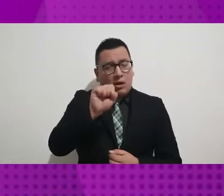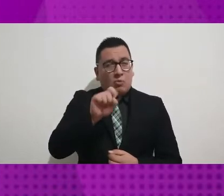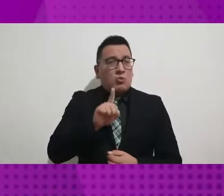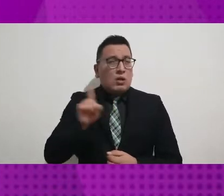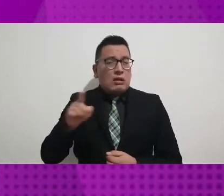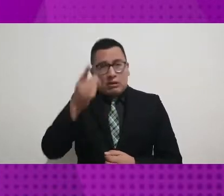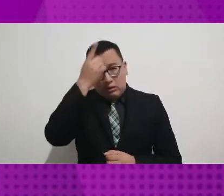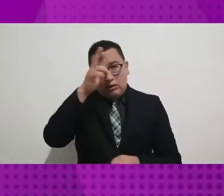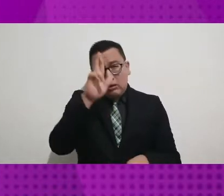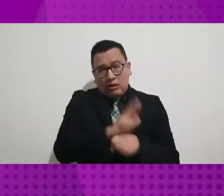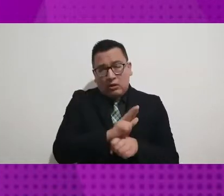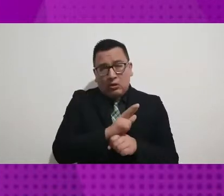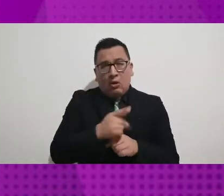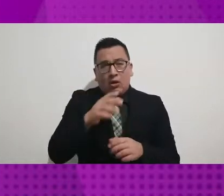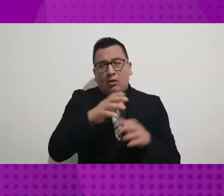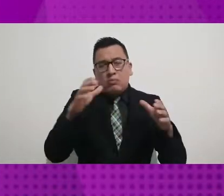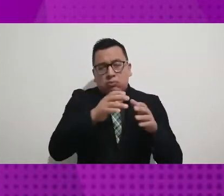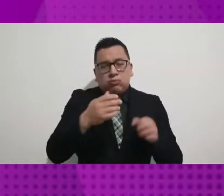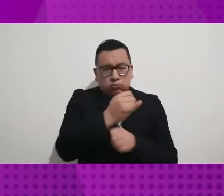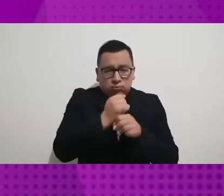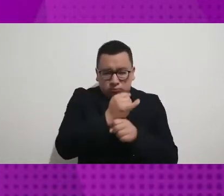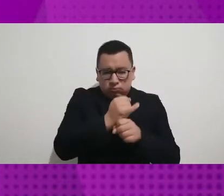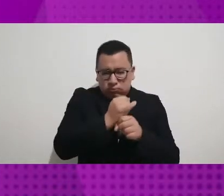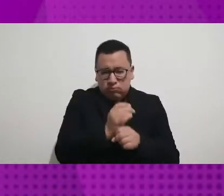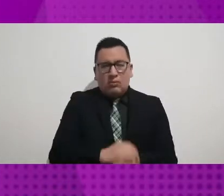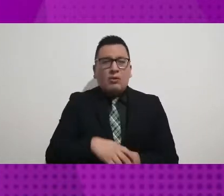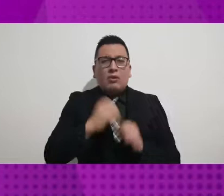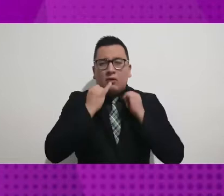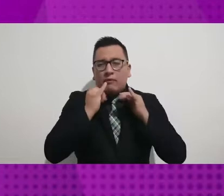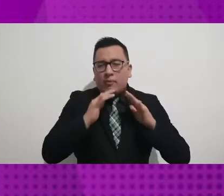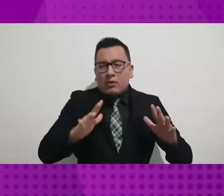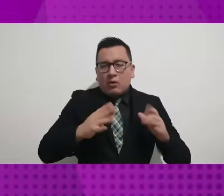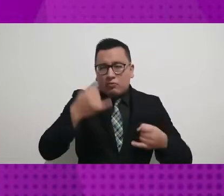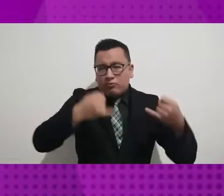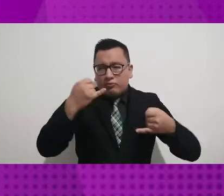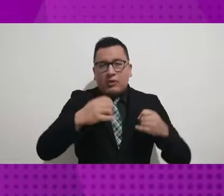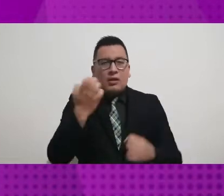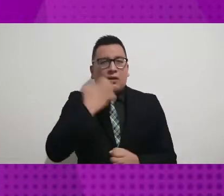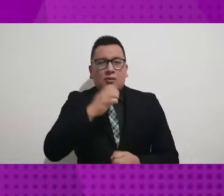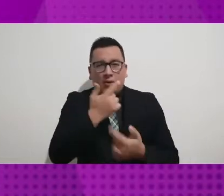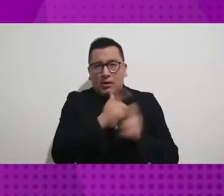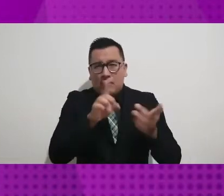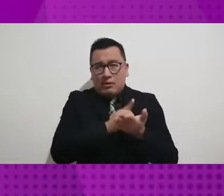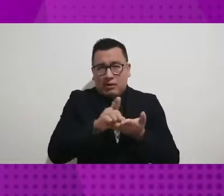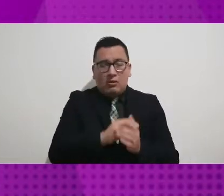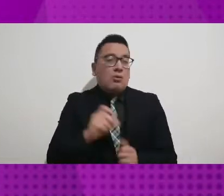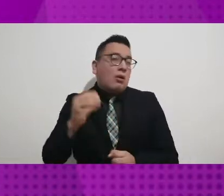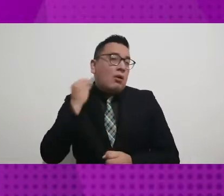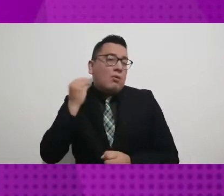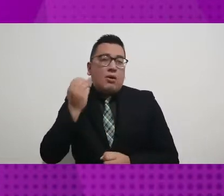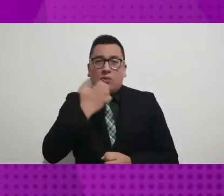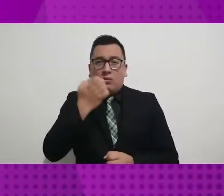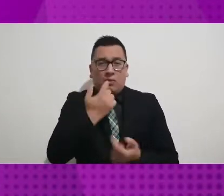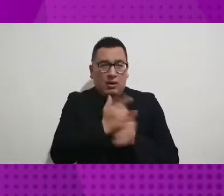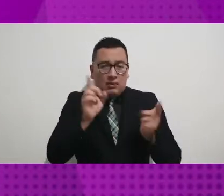Sobarzo. Arturo actualmente es director del Centro de Investigación e Informática Jurídica de la Escuela Libre de Derecho, abogado por la